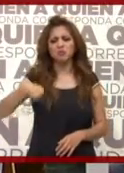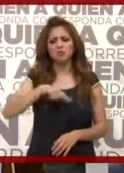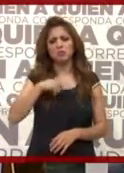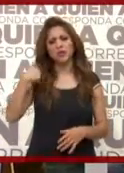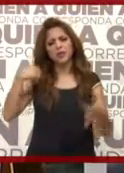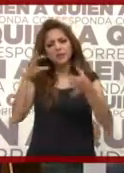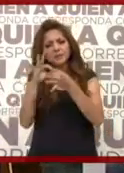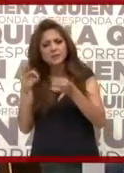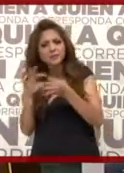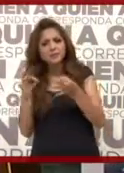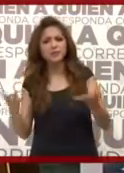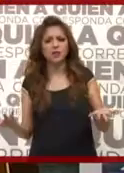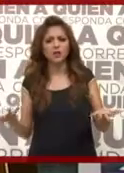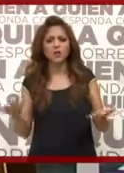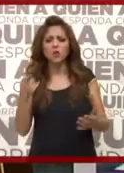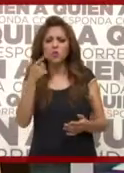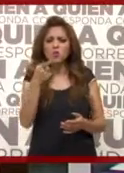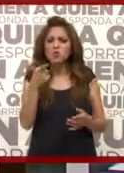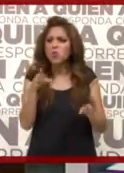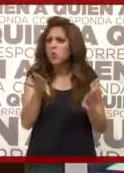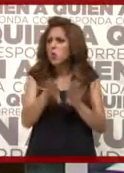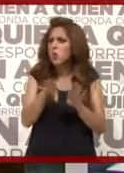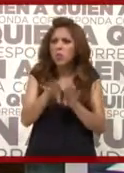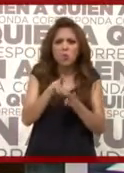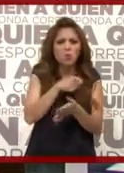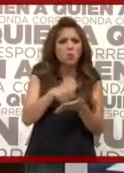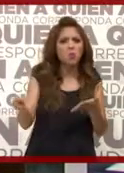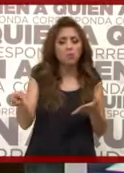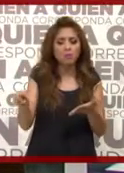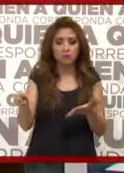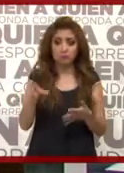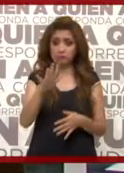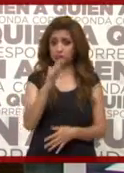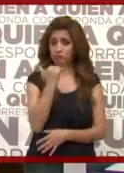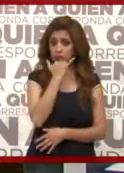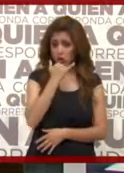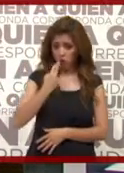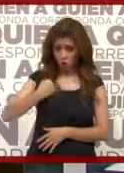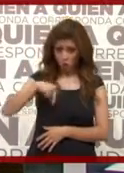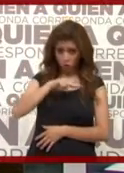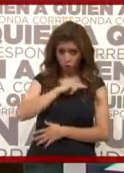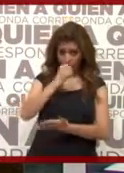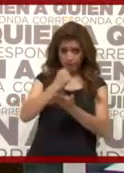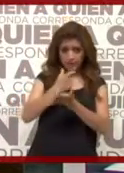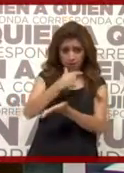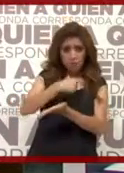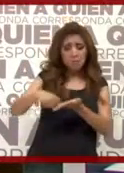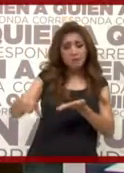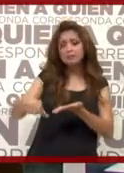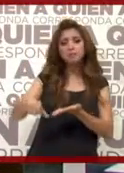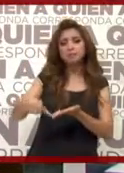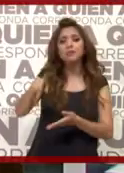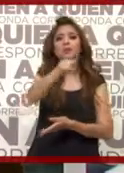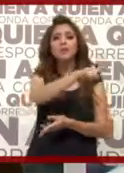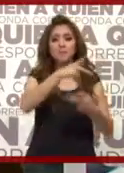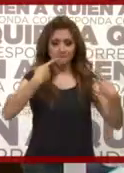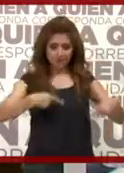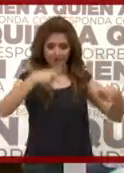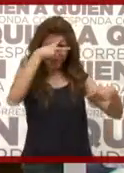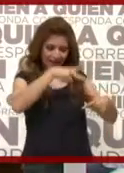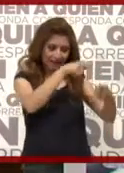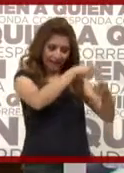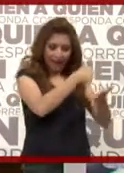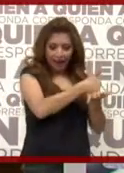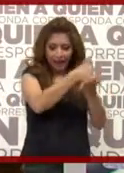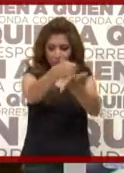de ¿y cómo compran todo eso? No se necesita comprar nada. Siempre hay un mexicano que quiere ayudar a otro mexicano. Y ese